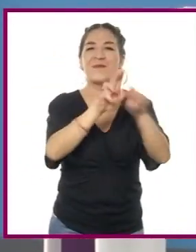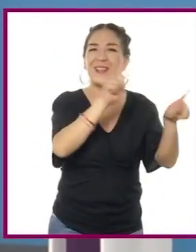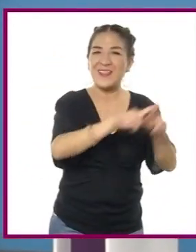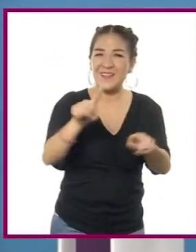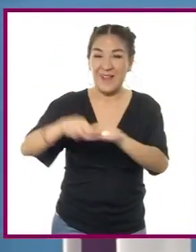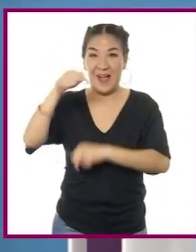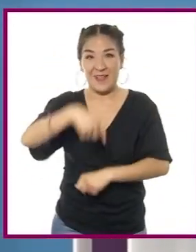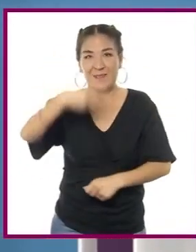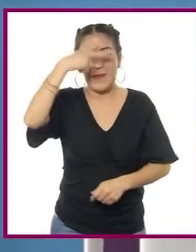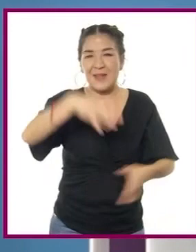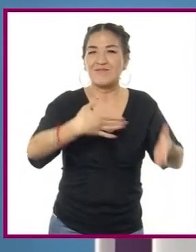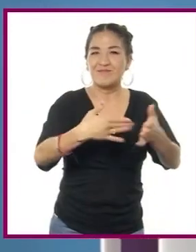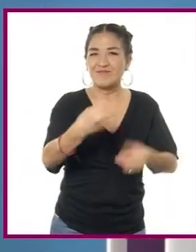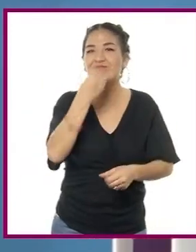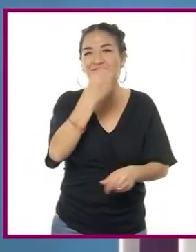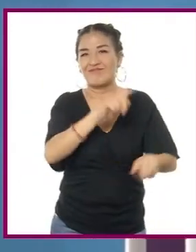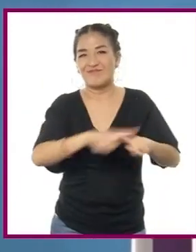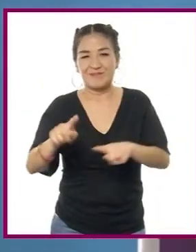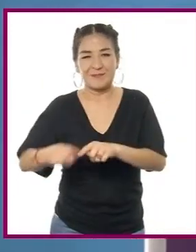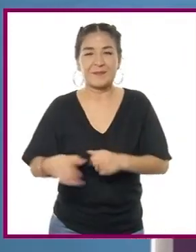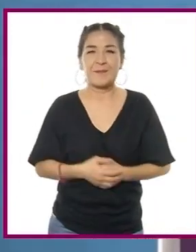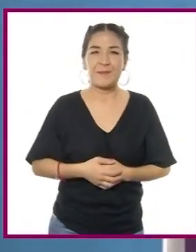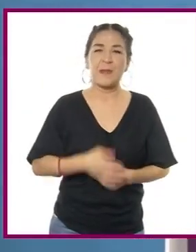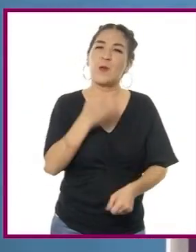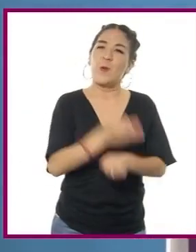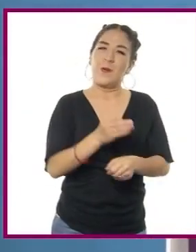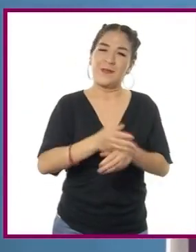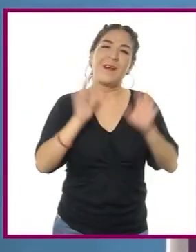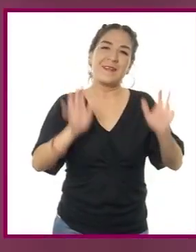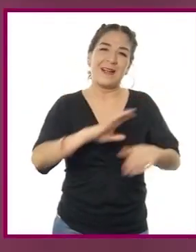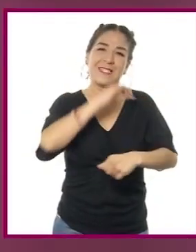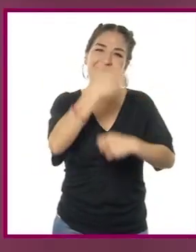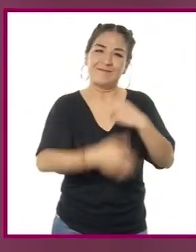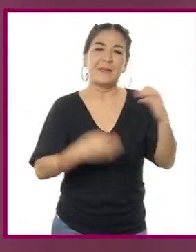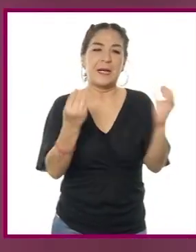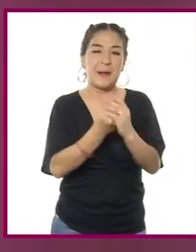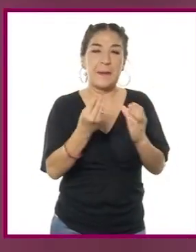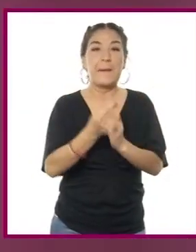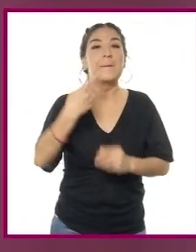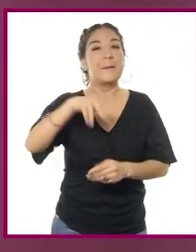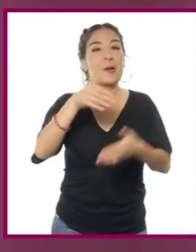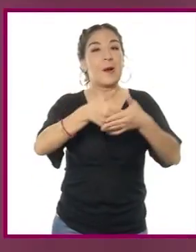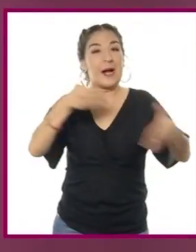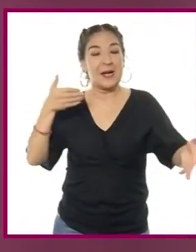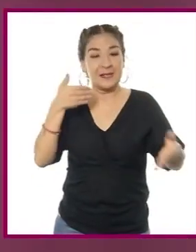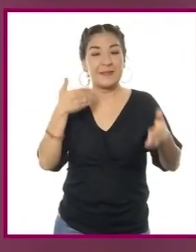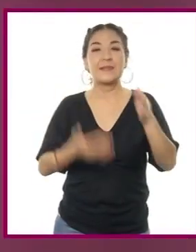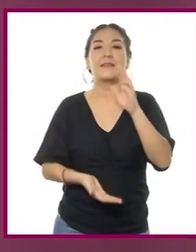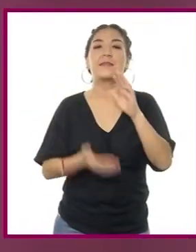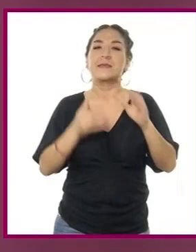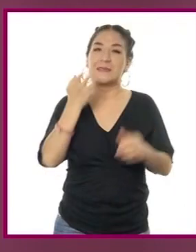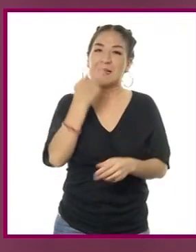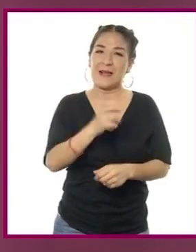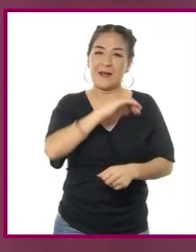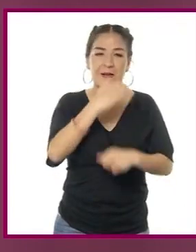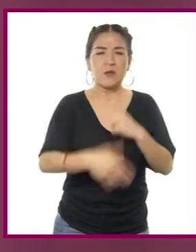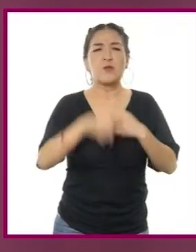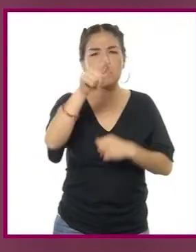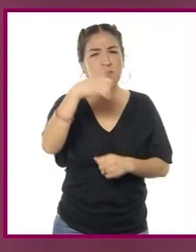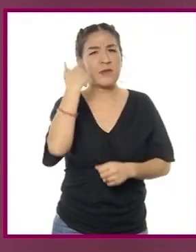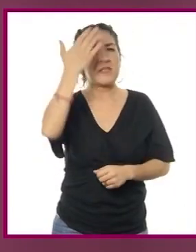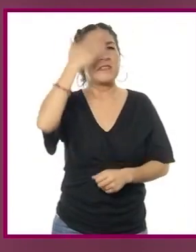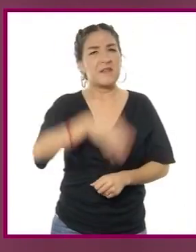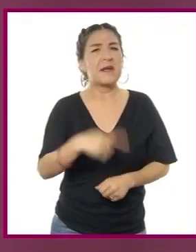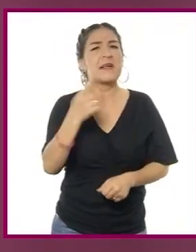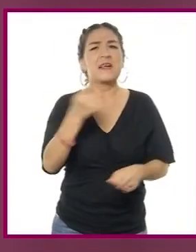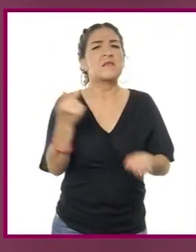nuestra gastronomía. Hemos llegado al final de la sesión, pero antes de despedirnos, ¿quieren saber, mientras tanto, qué